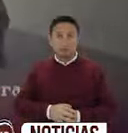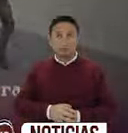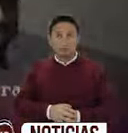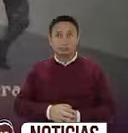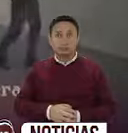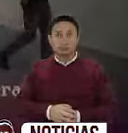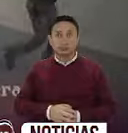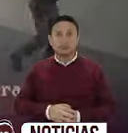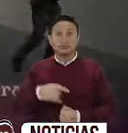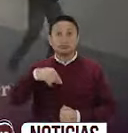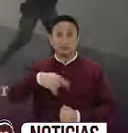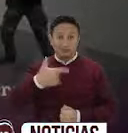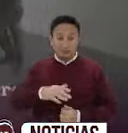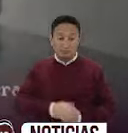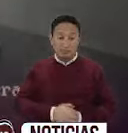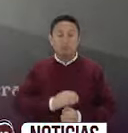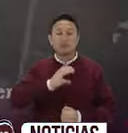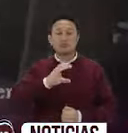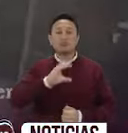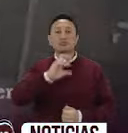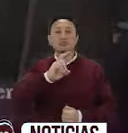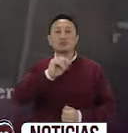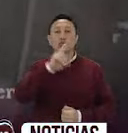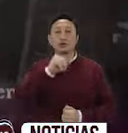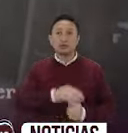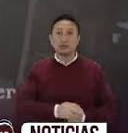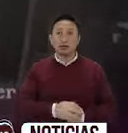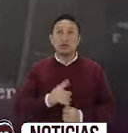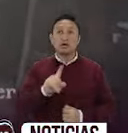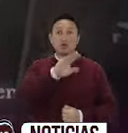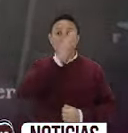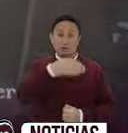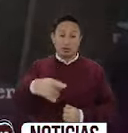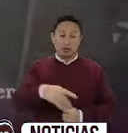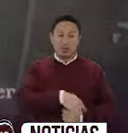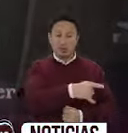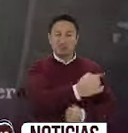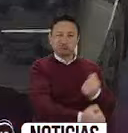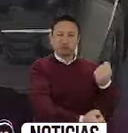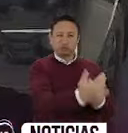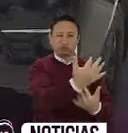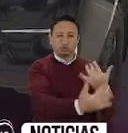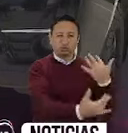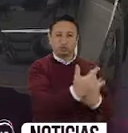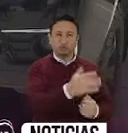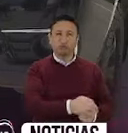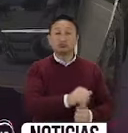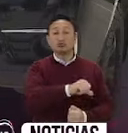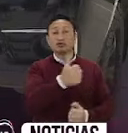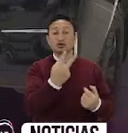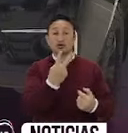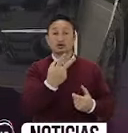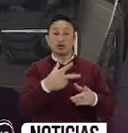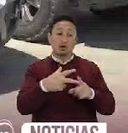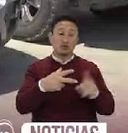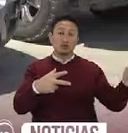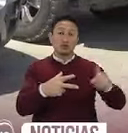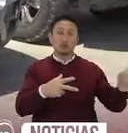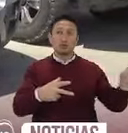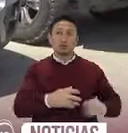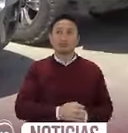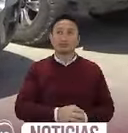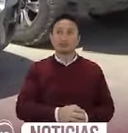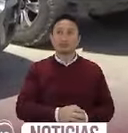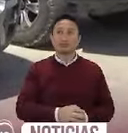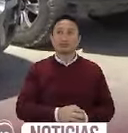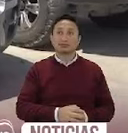ataque criminal que ocurrió en el barrio Las Cumbres, los sicarios quemaron una de las camionetas que usaron para el crimen y huyeron en otros 2 vehículos que fueron hallados